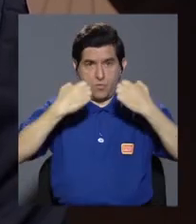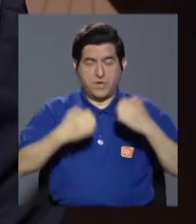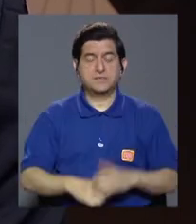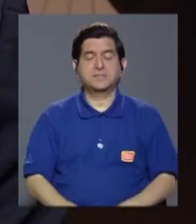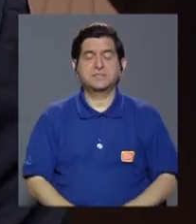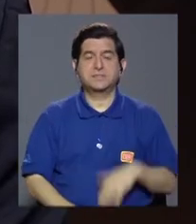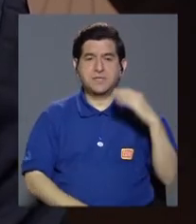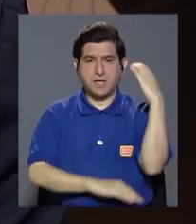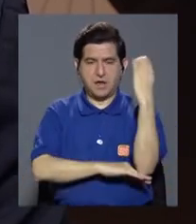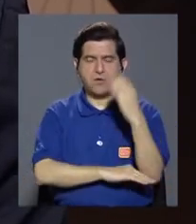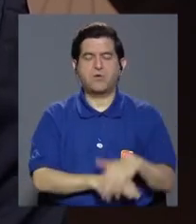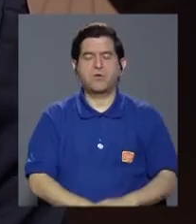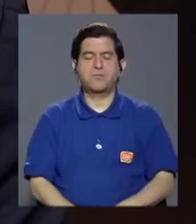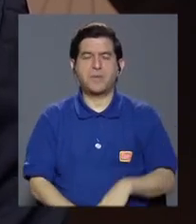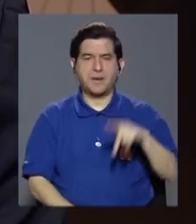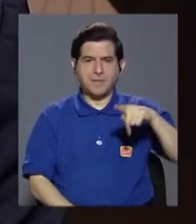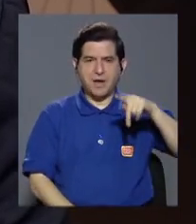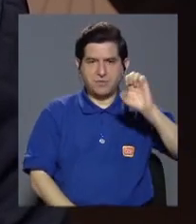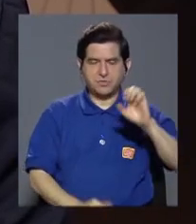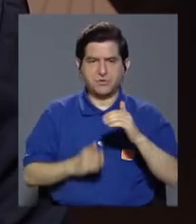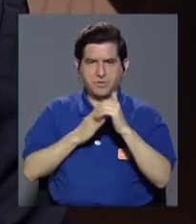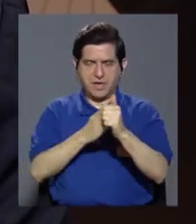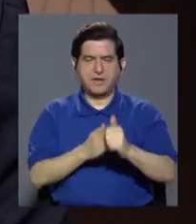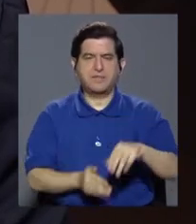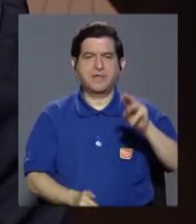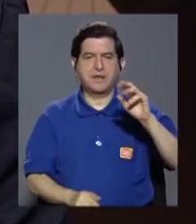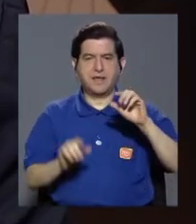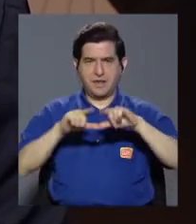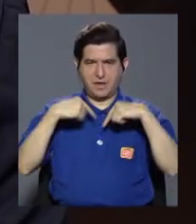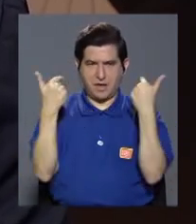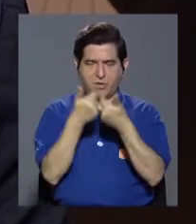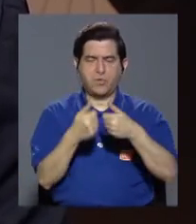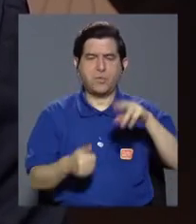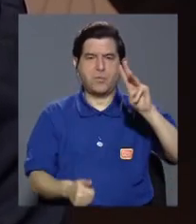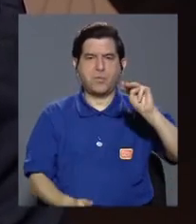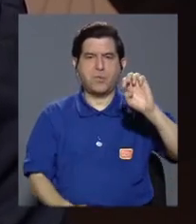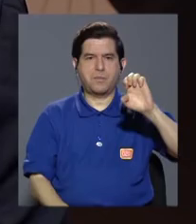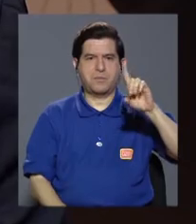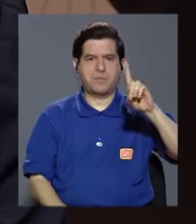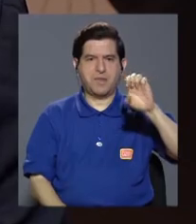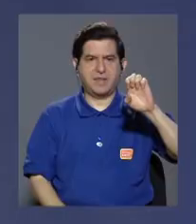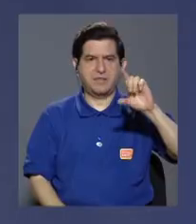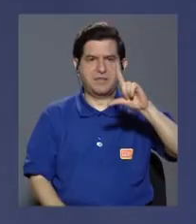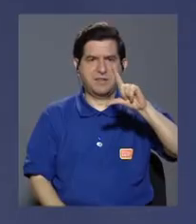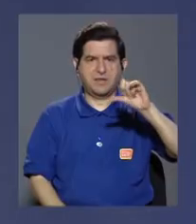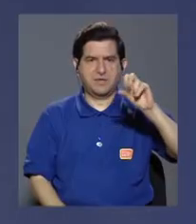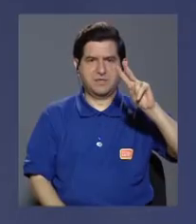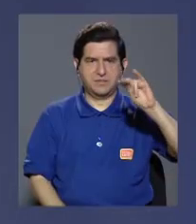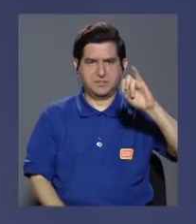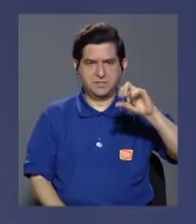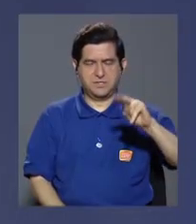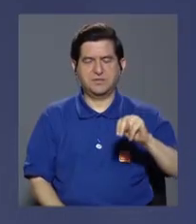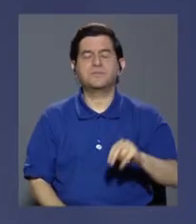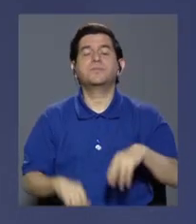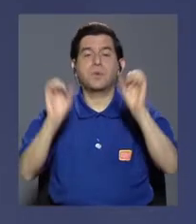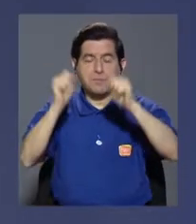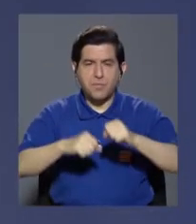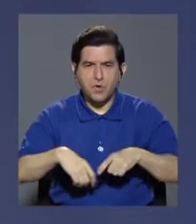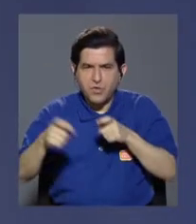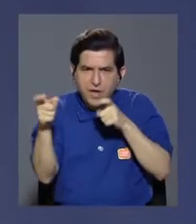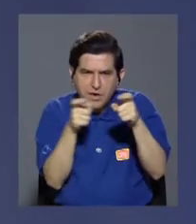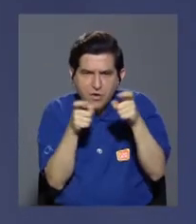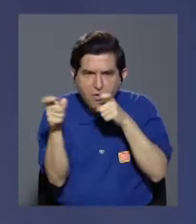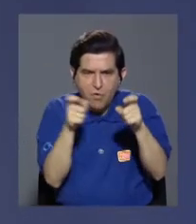colombia el cartel de medellín que liberada pablo escobar por su capacidad para cooptar el estado y básicamente para neutralizar la acción